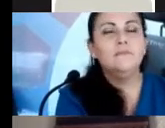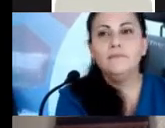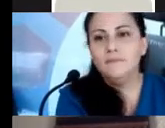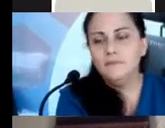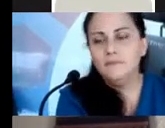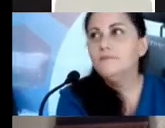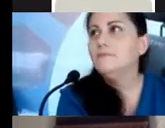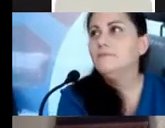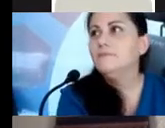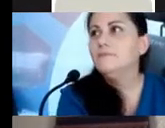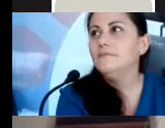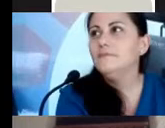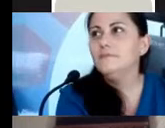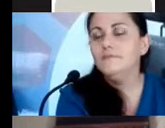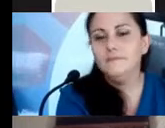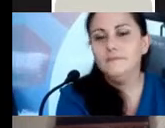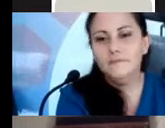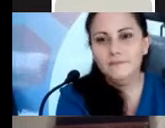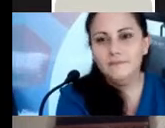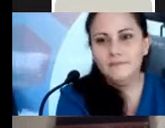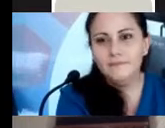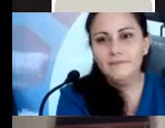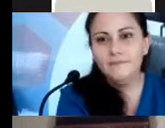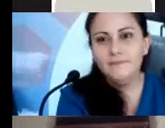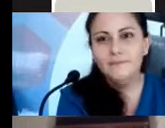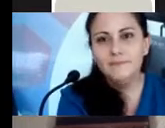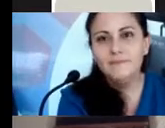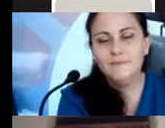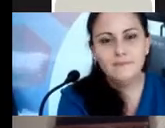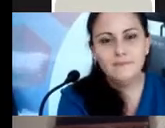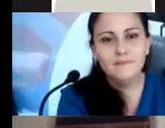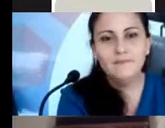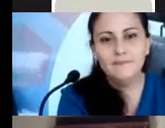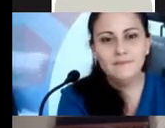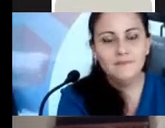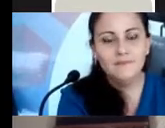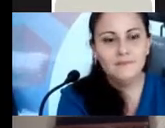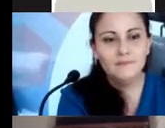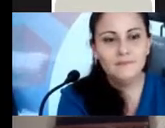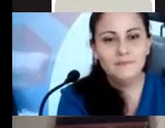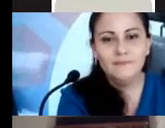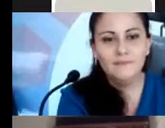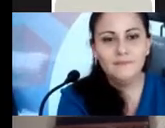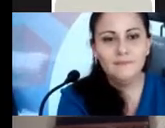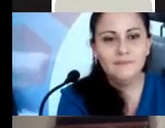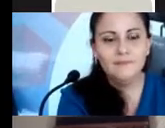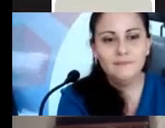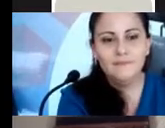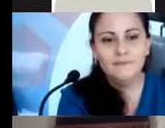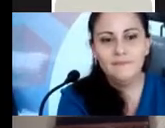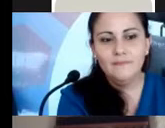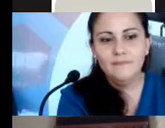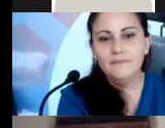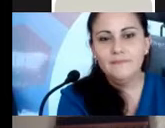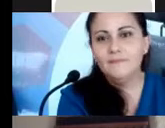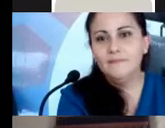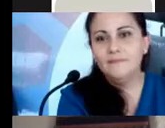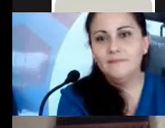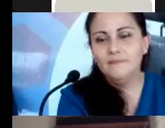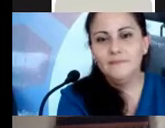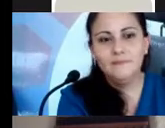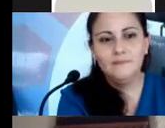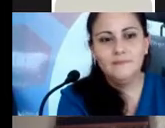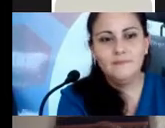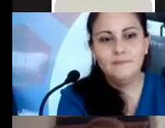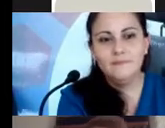eso la presentación inicia con este concepto de cuando lo estándar no va. No va. Y definitivamente cuando hablamos